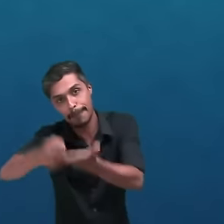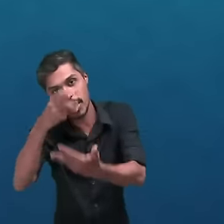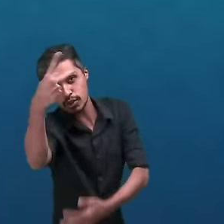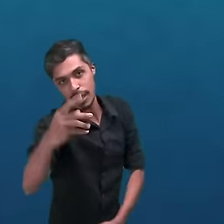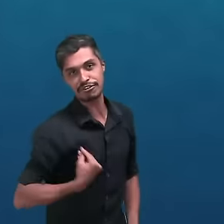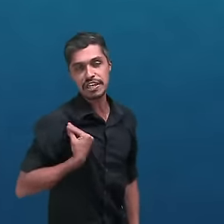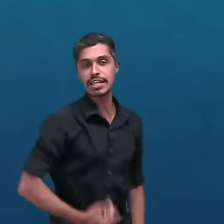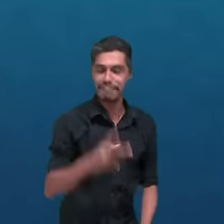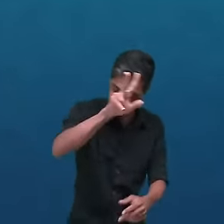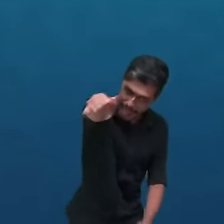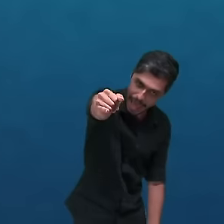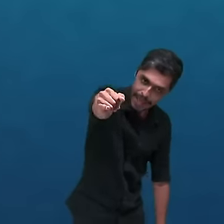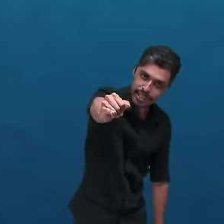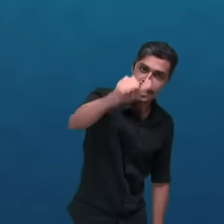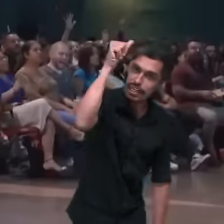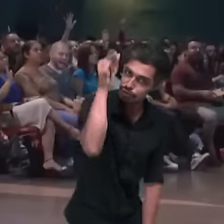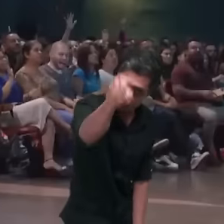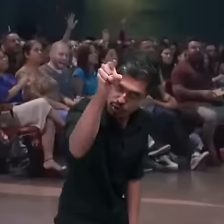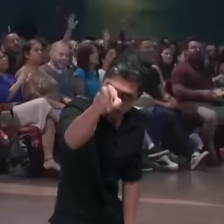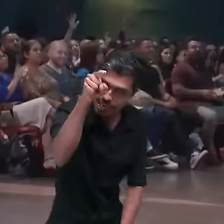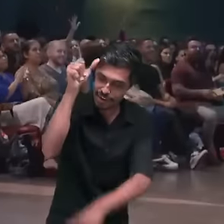WhatsApp.